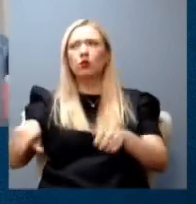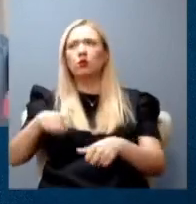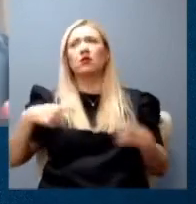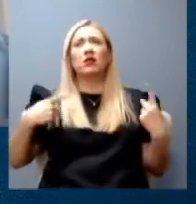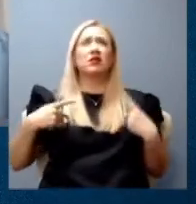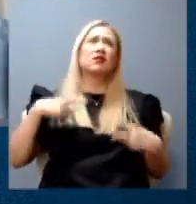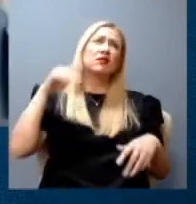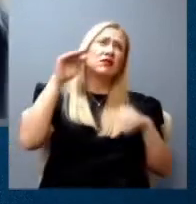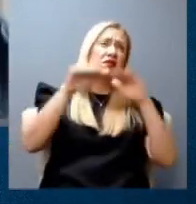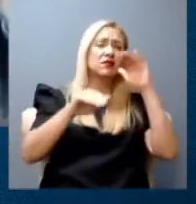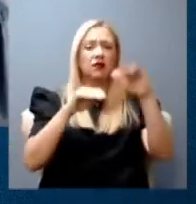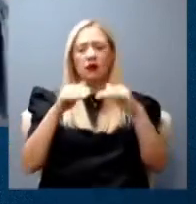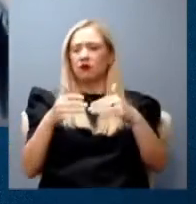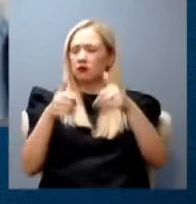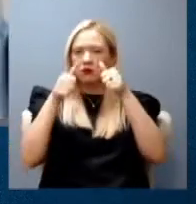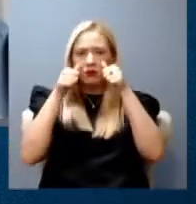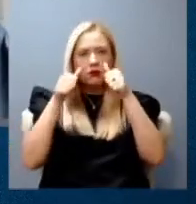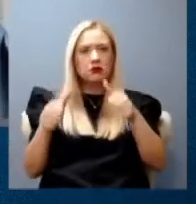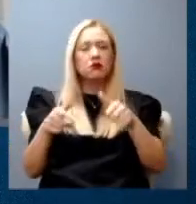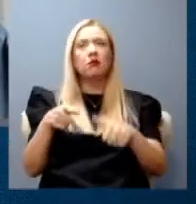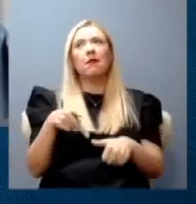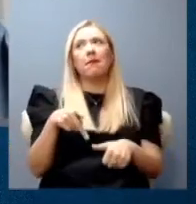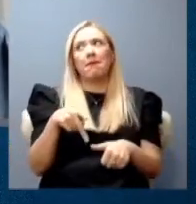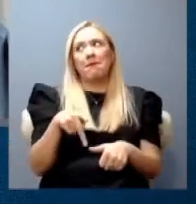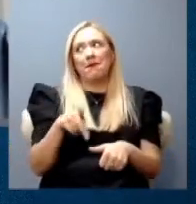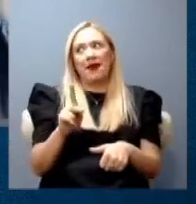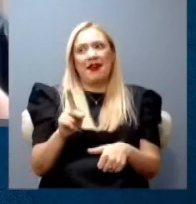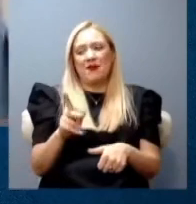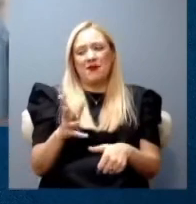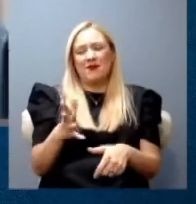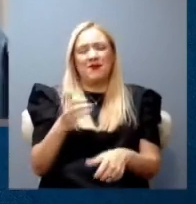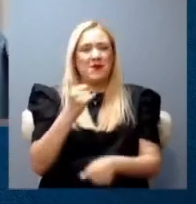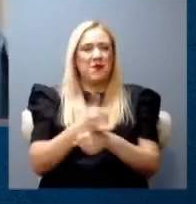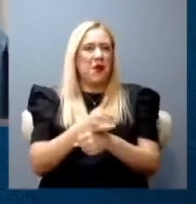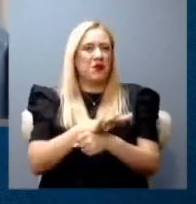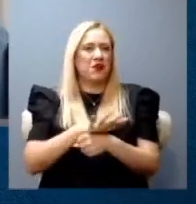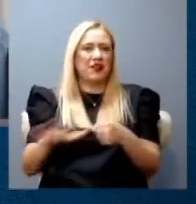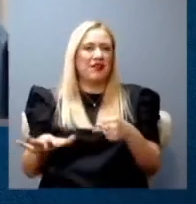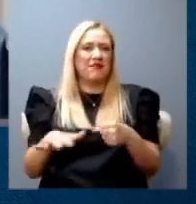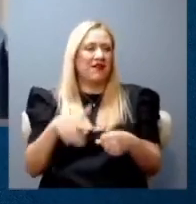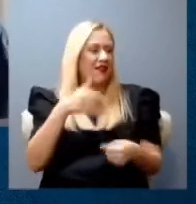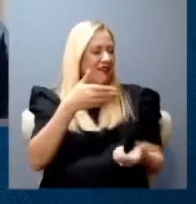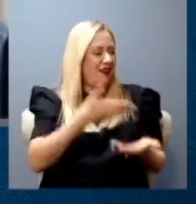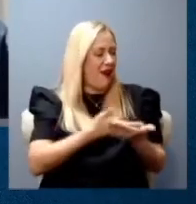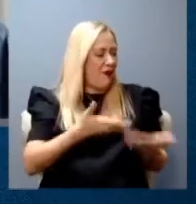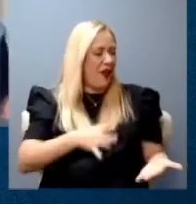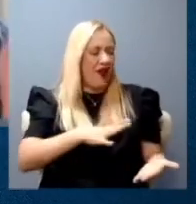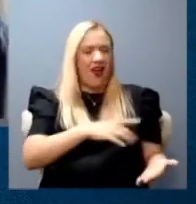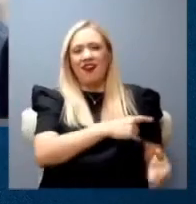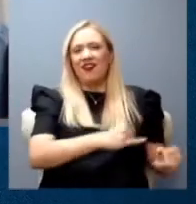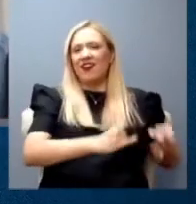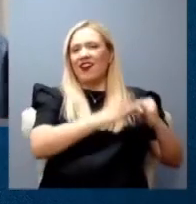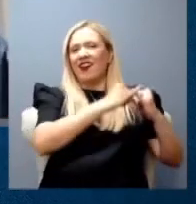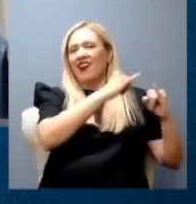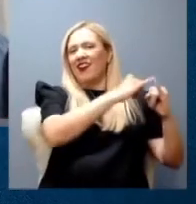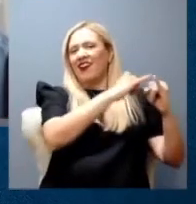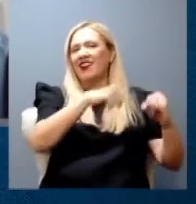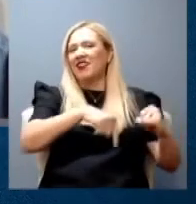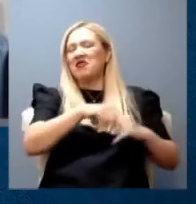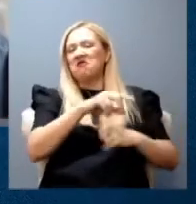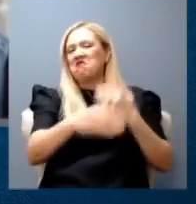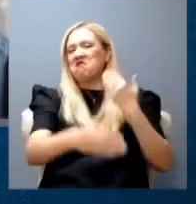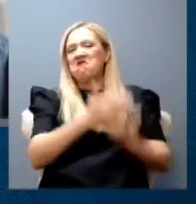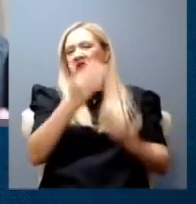víctimas, pero que no es posible atenderla con los mecanismos existentes, sino que hay que recurrir a estos